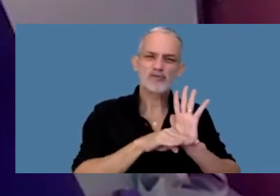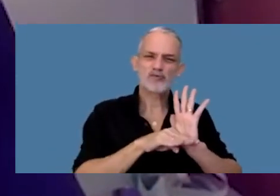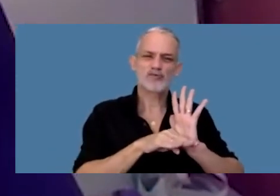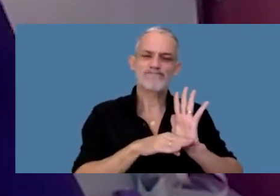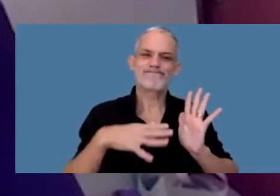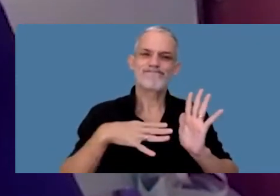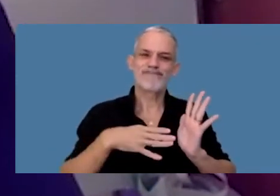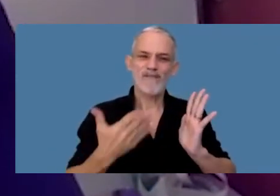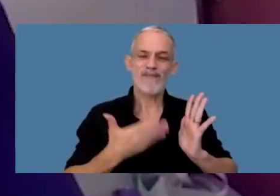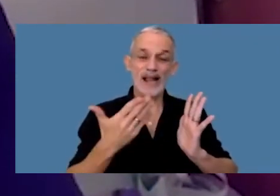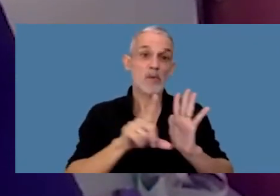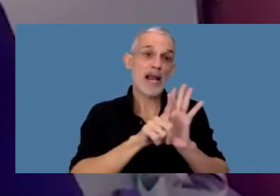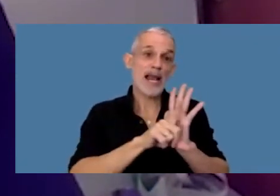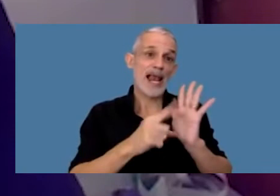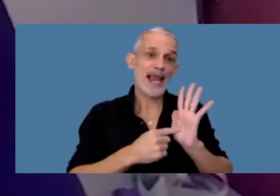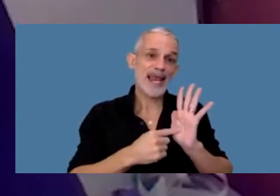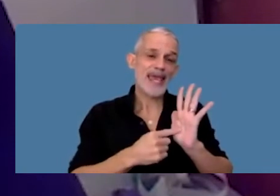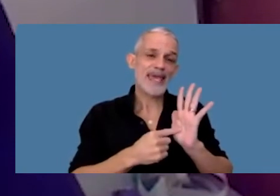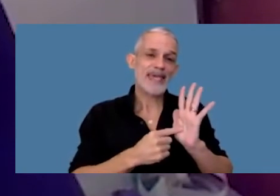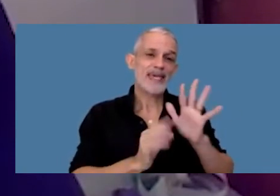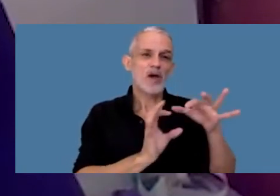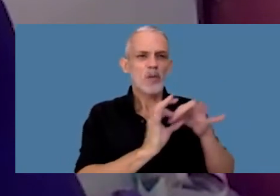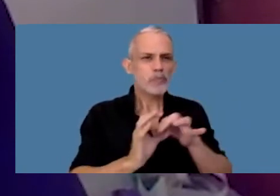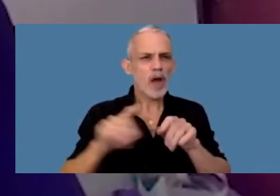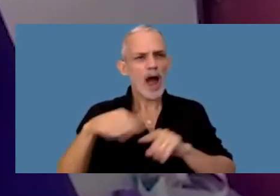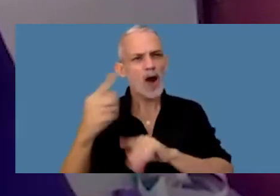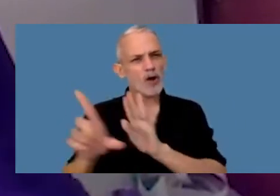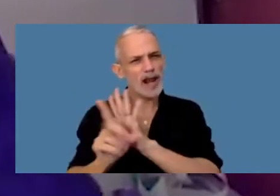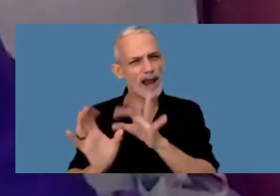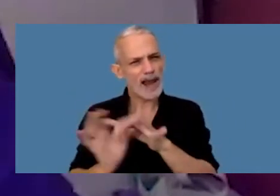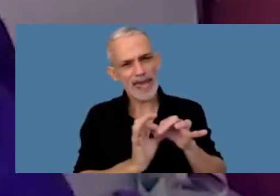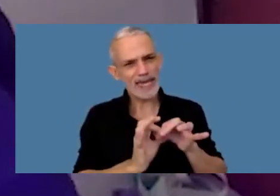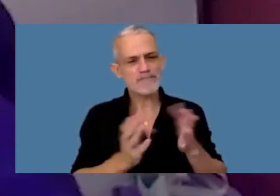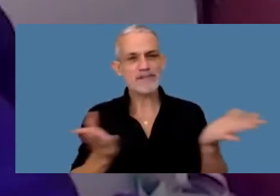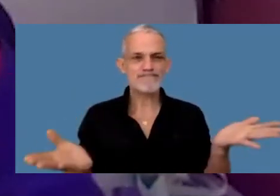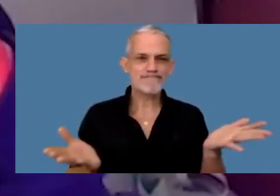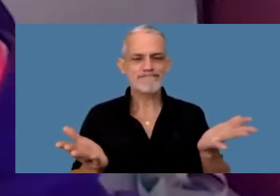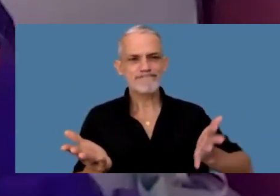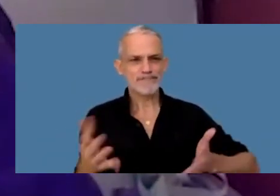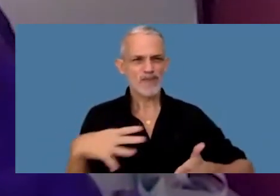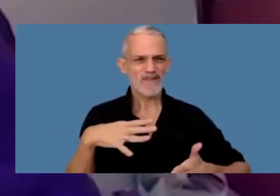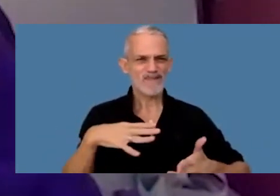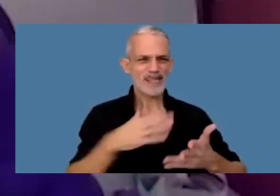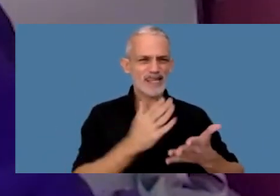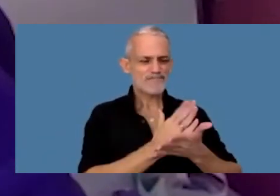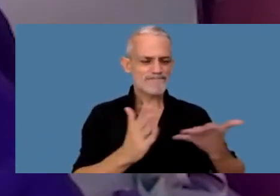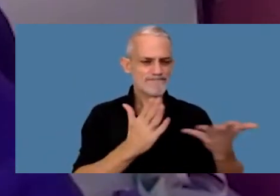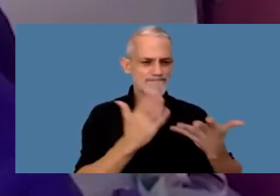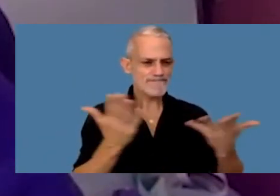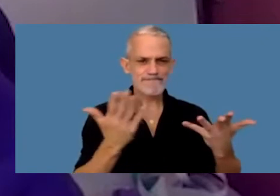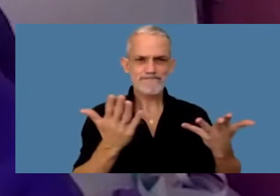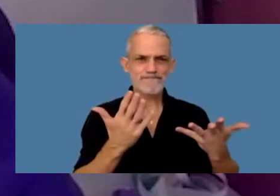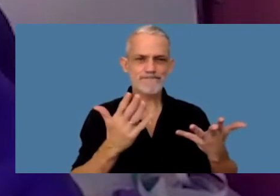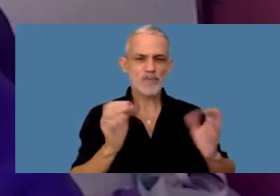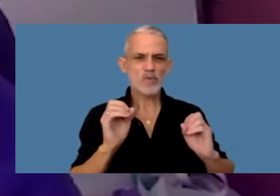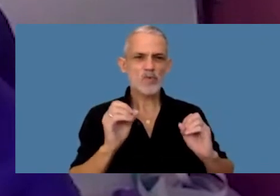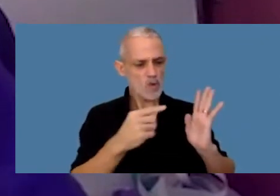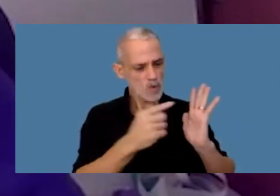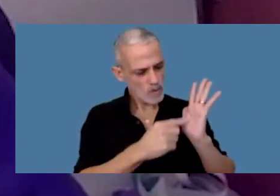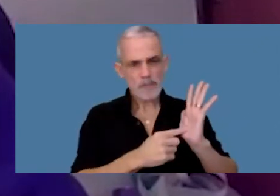el incumplimiento de la ley es considerado una falta grave. Entonces podría iniciarse algún tipo